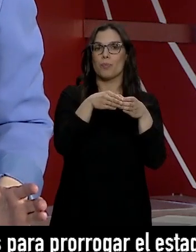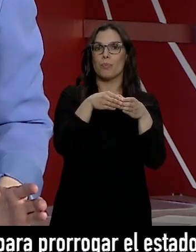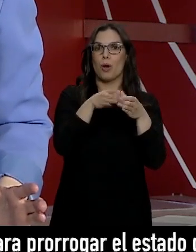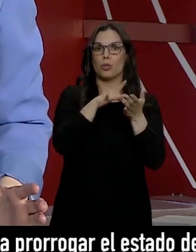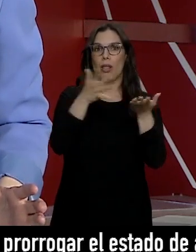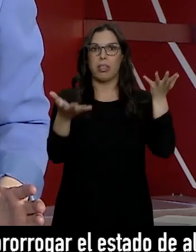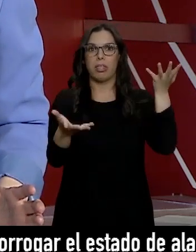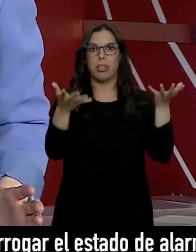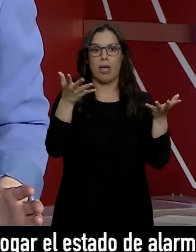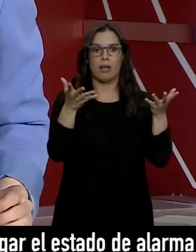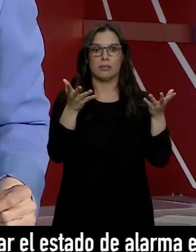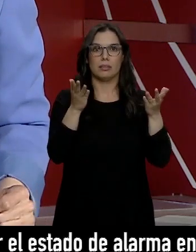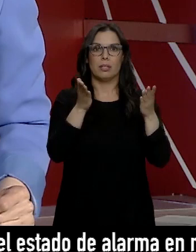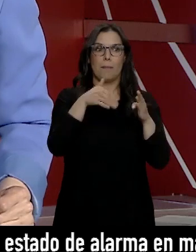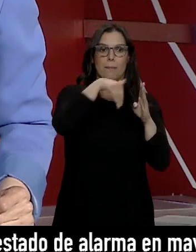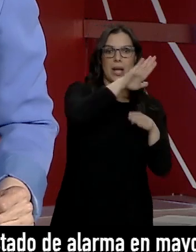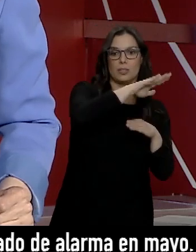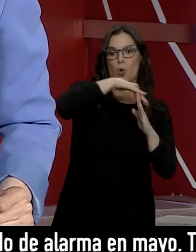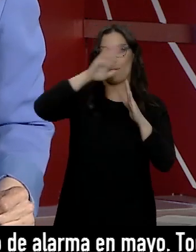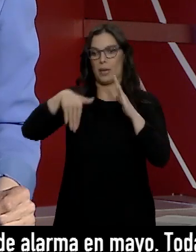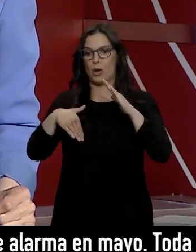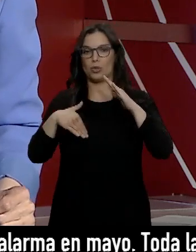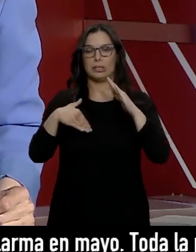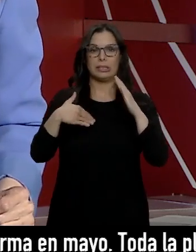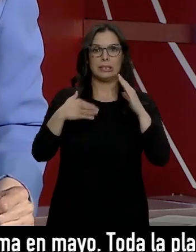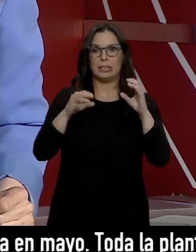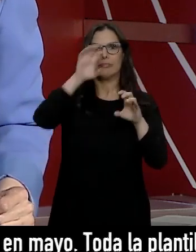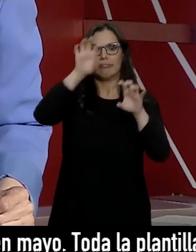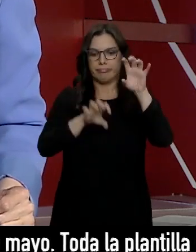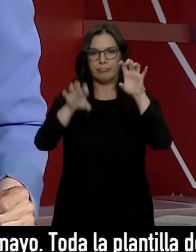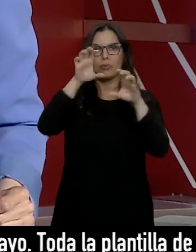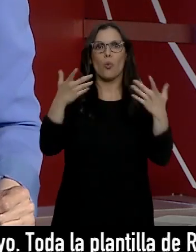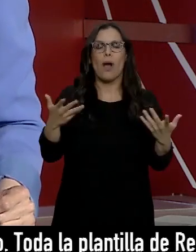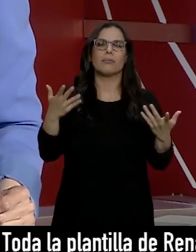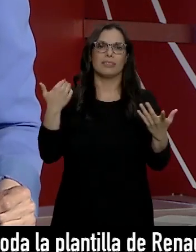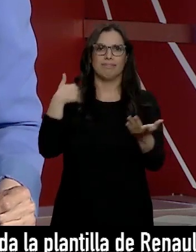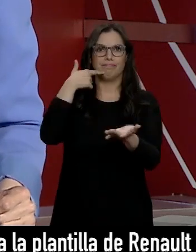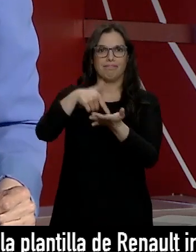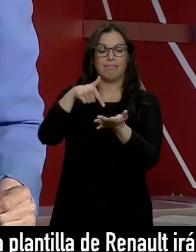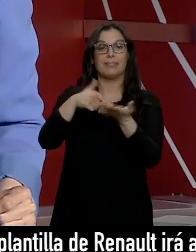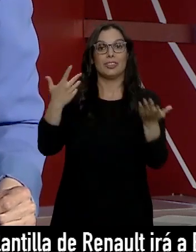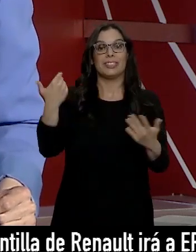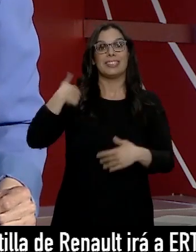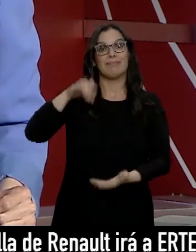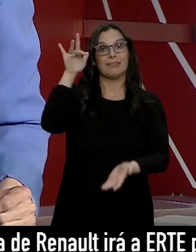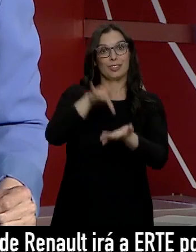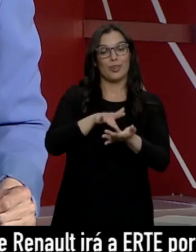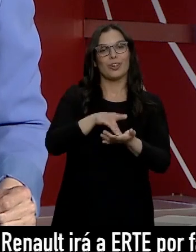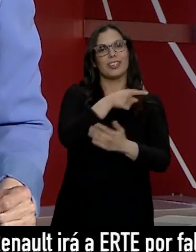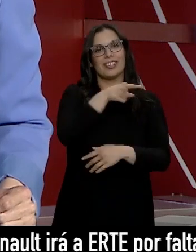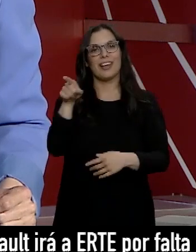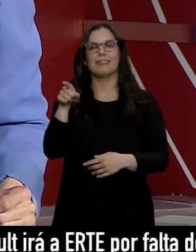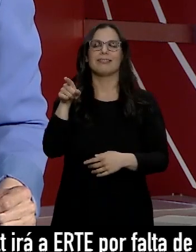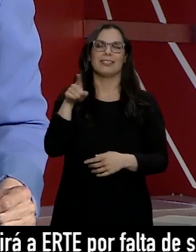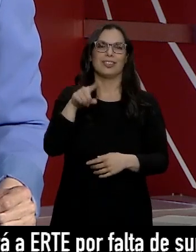en el limbo y que había reclamado en numerosas ocasiones que les encajaran en el programa de vacunación. Así que cuando les ha tocado a ellos, han